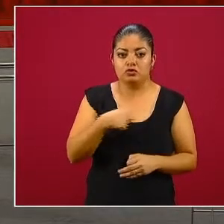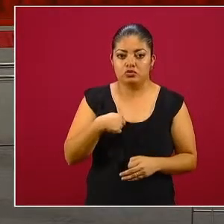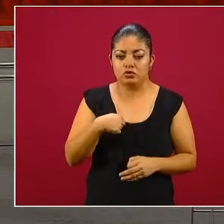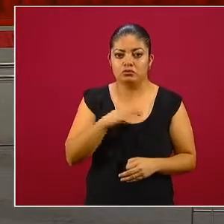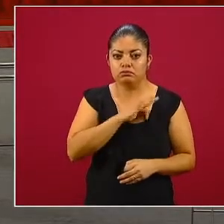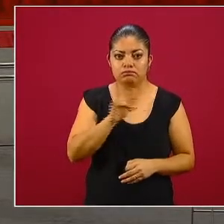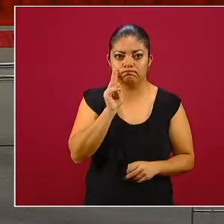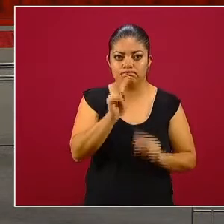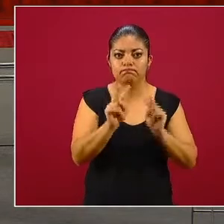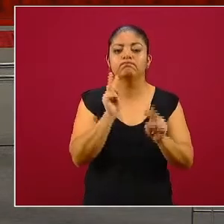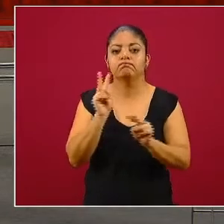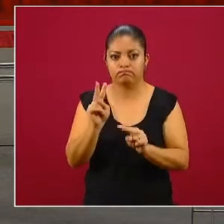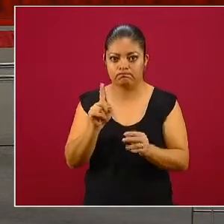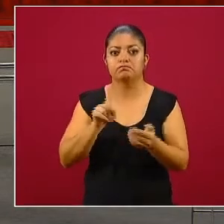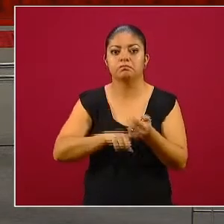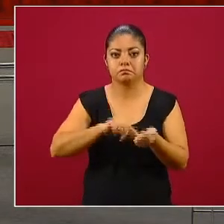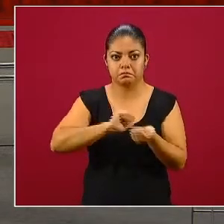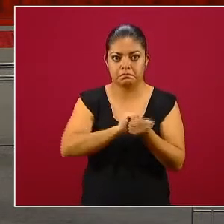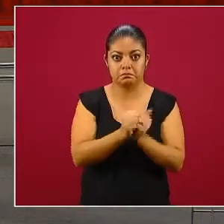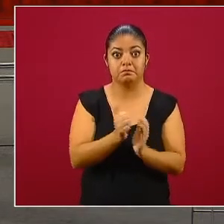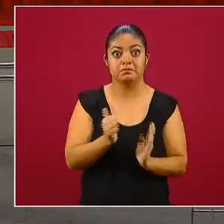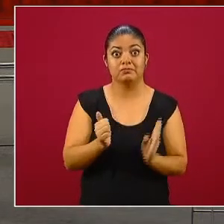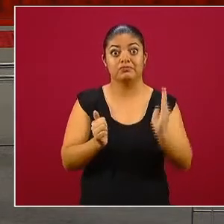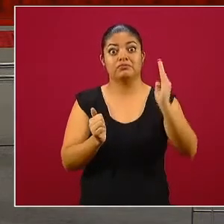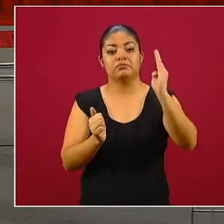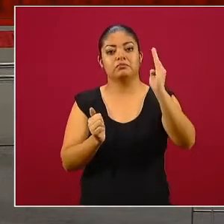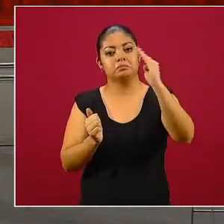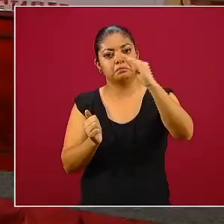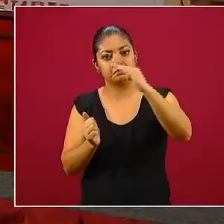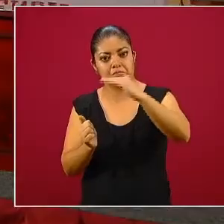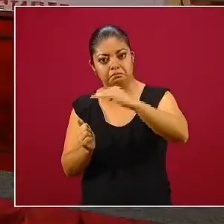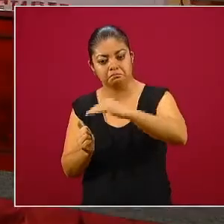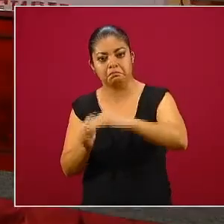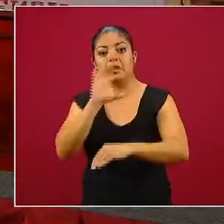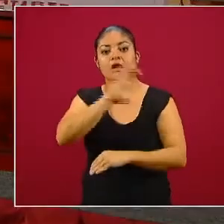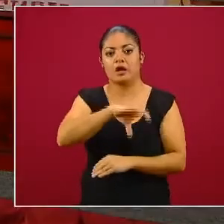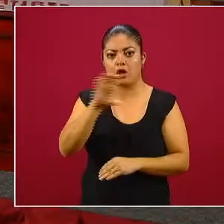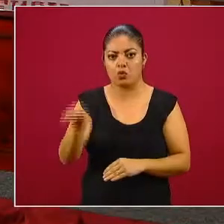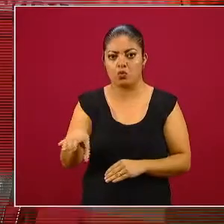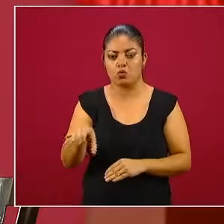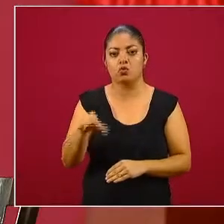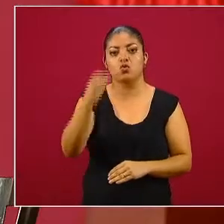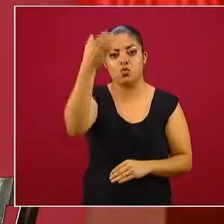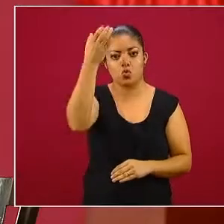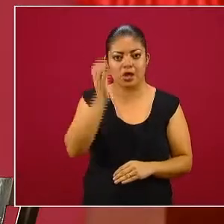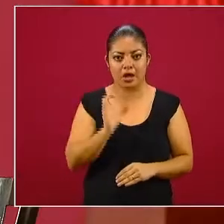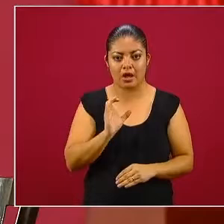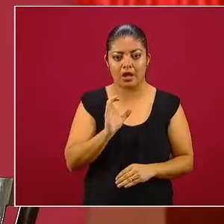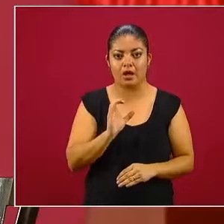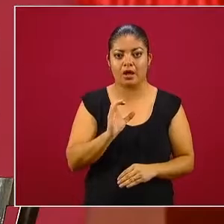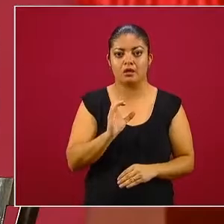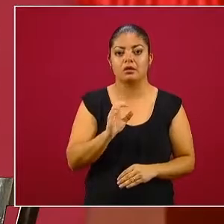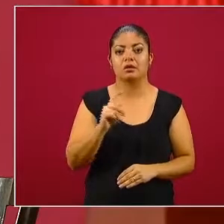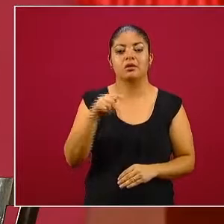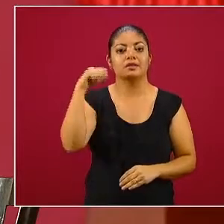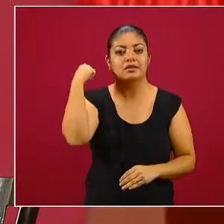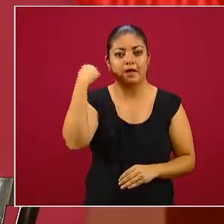reconocer tendencias decrecientes en Cancún, en Culiacán, en Villahermosa,